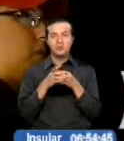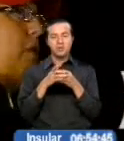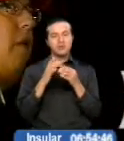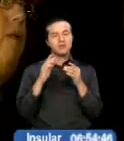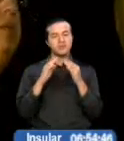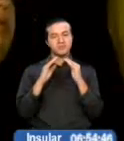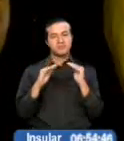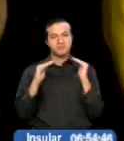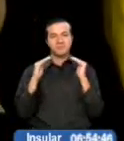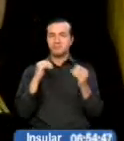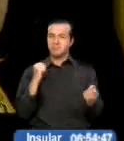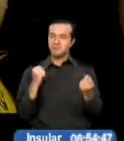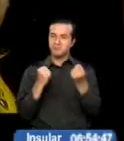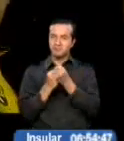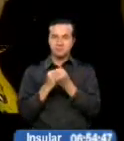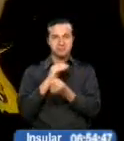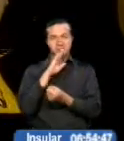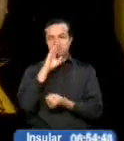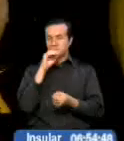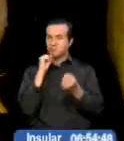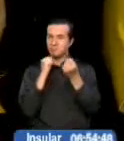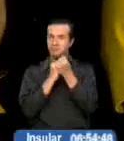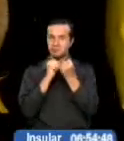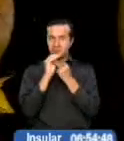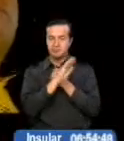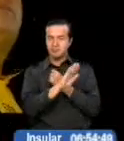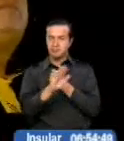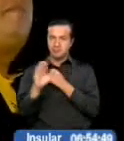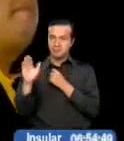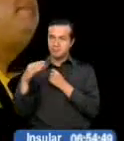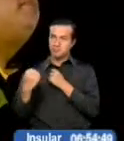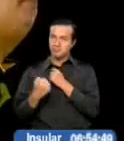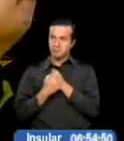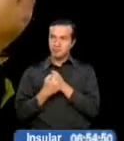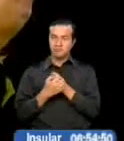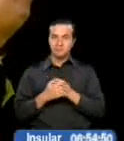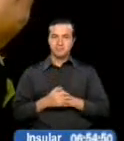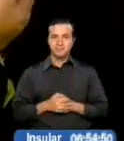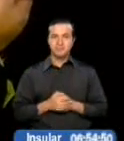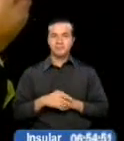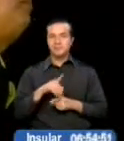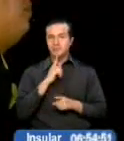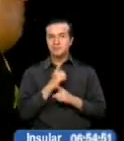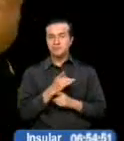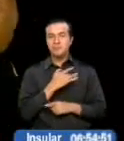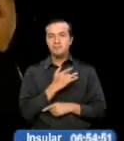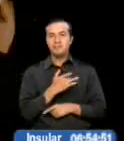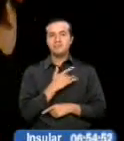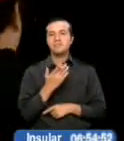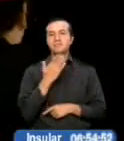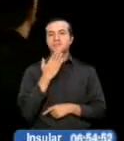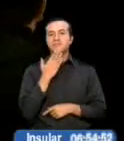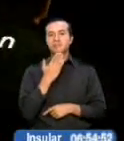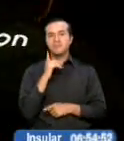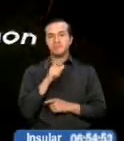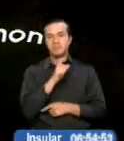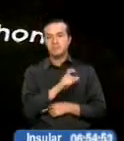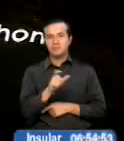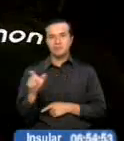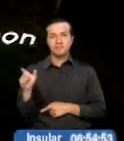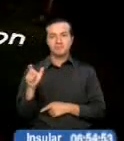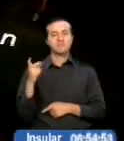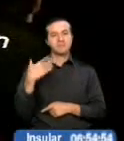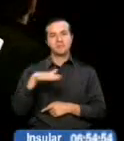recalcado el apoyo incondicional que han tenido ustedes con nosotros y tratamos de devolverlo en la cancha. Creo que